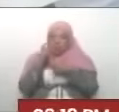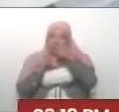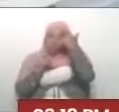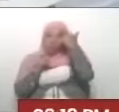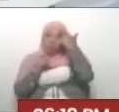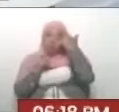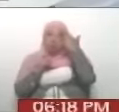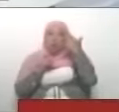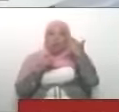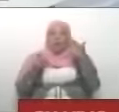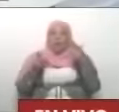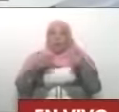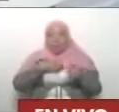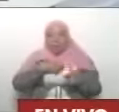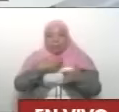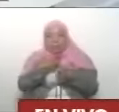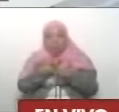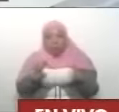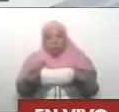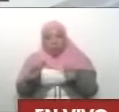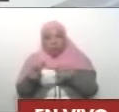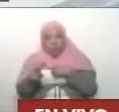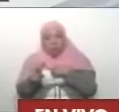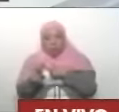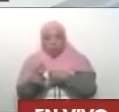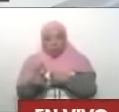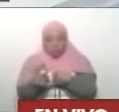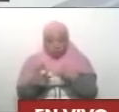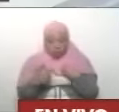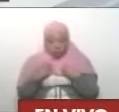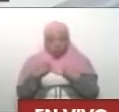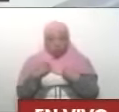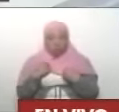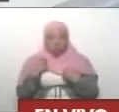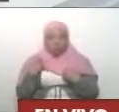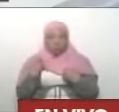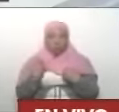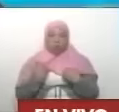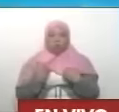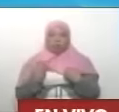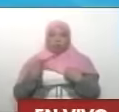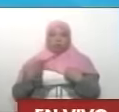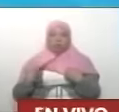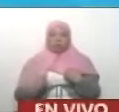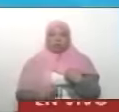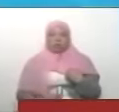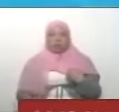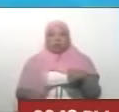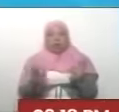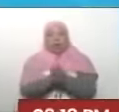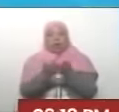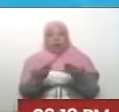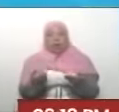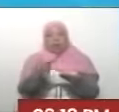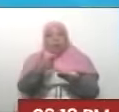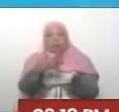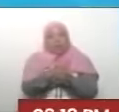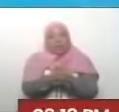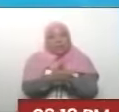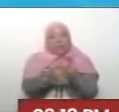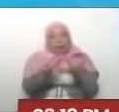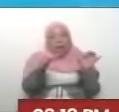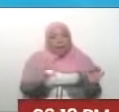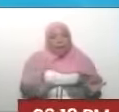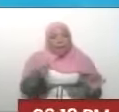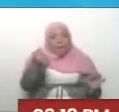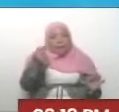le entregó el premio Libertador a Isván Mesaro, Isván Mesaro tiene un texto extraordinario, se llama Más allá del capital, ¿no? Y ahí,